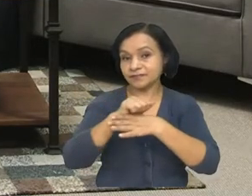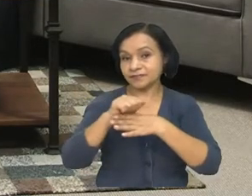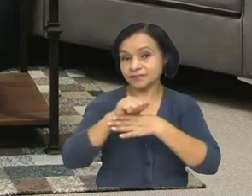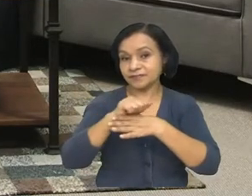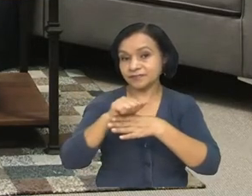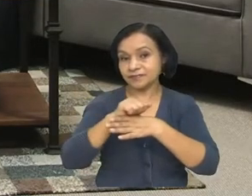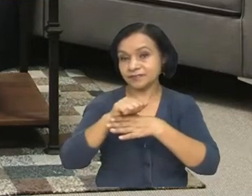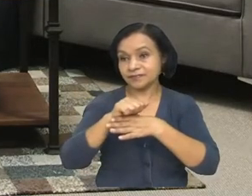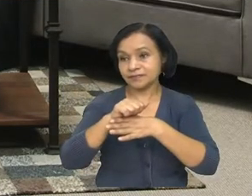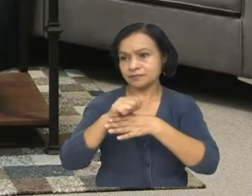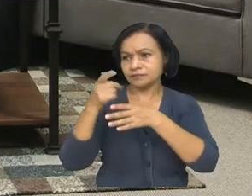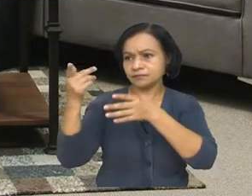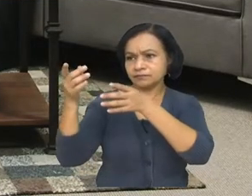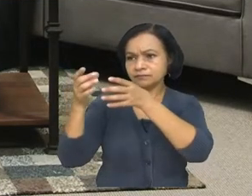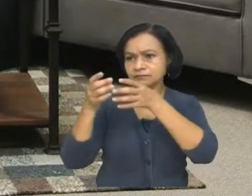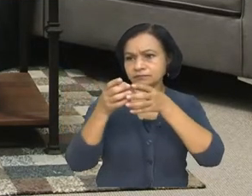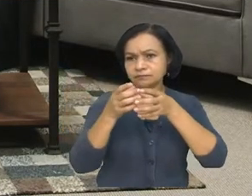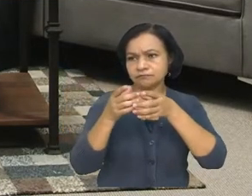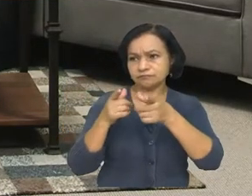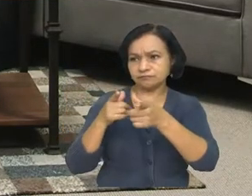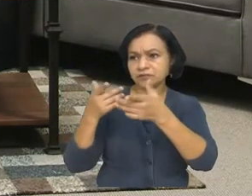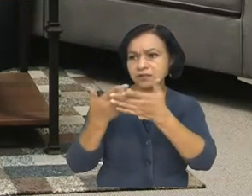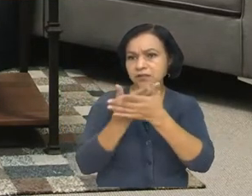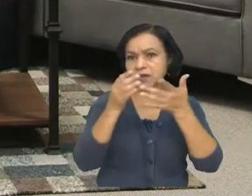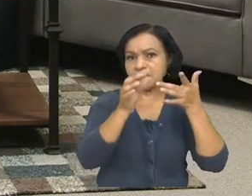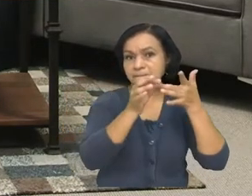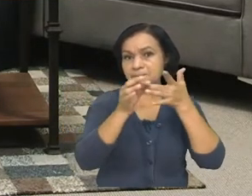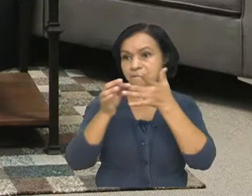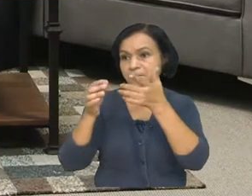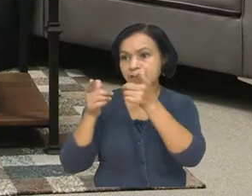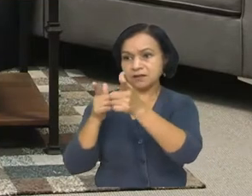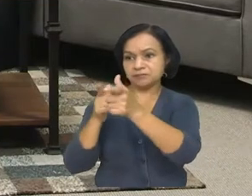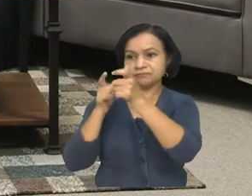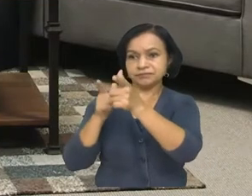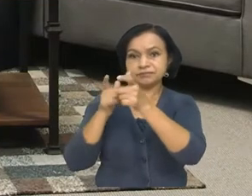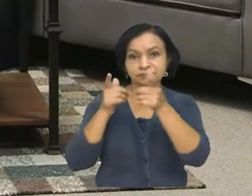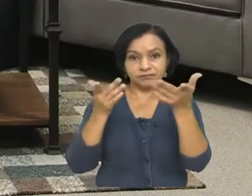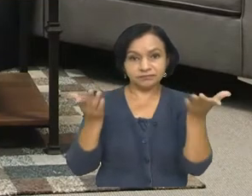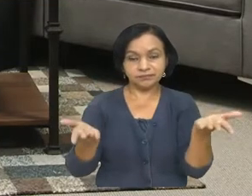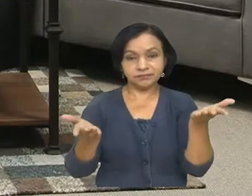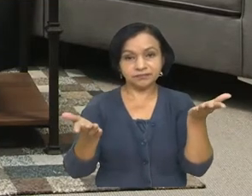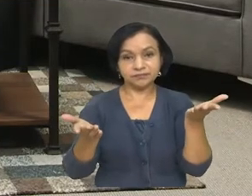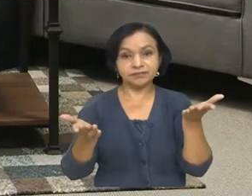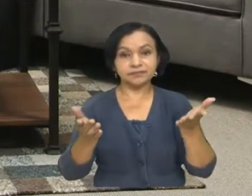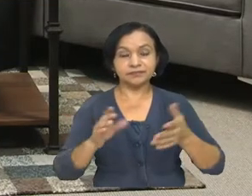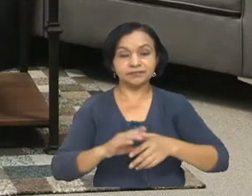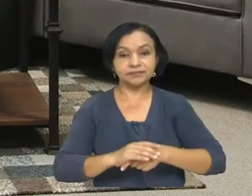llegaron con un armamento FAL, Garand,